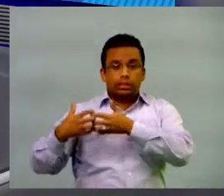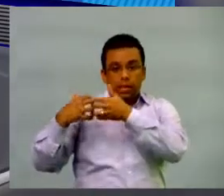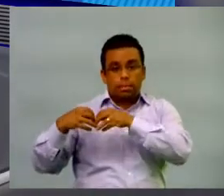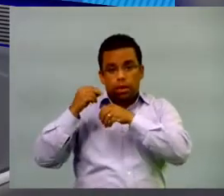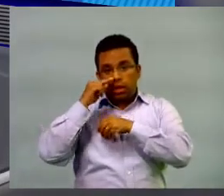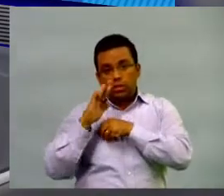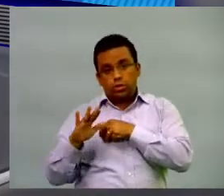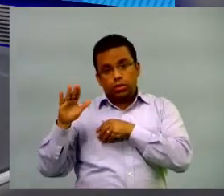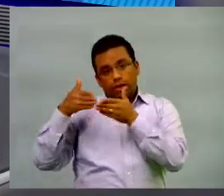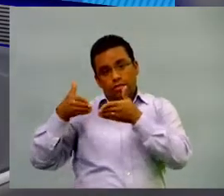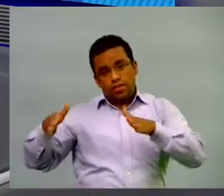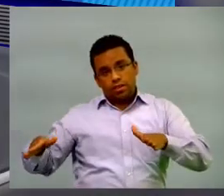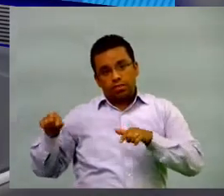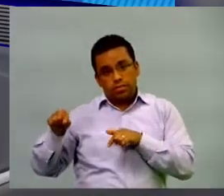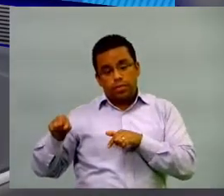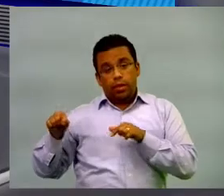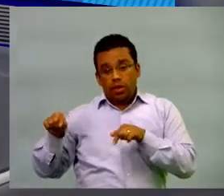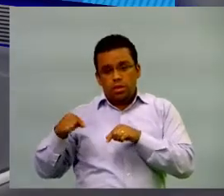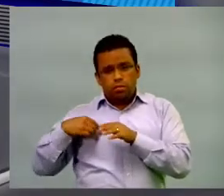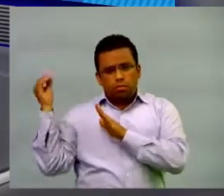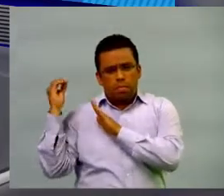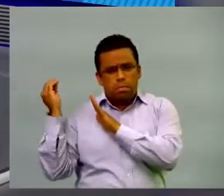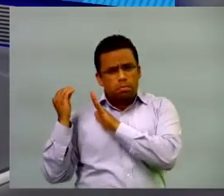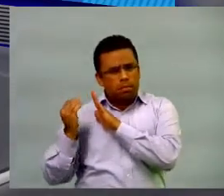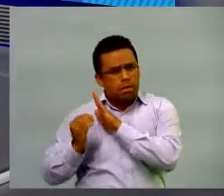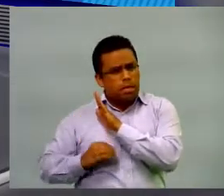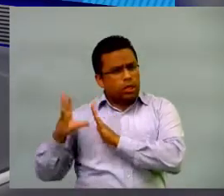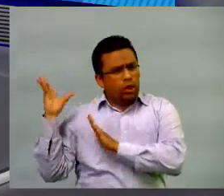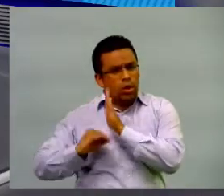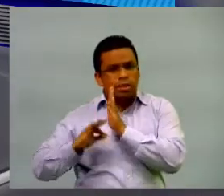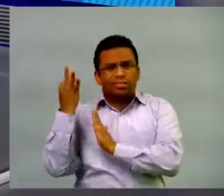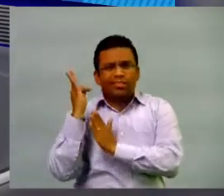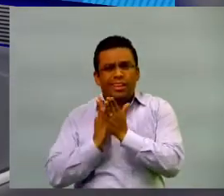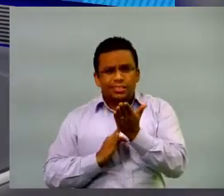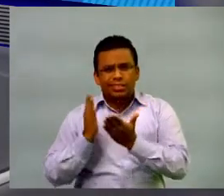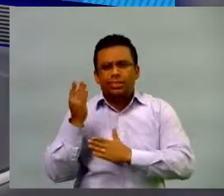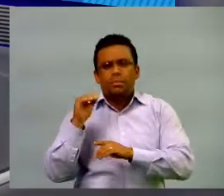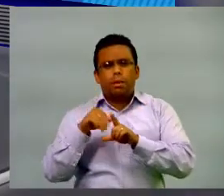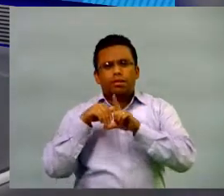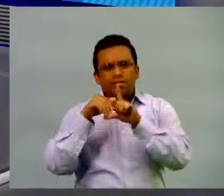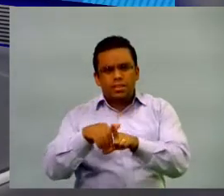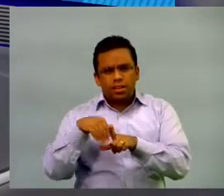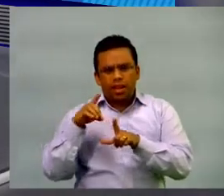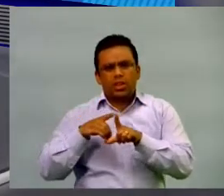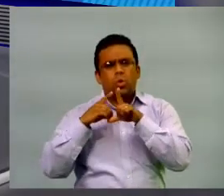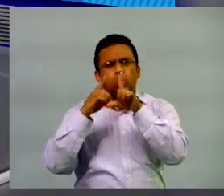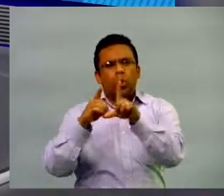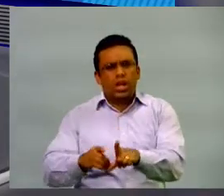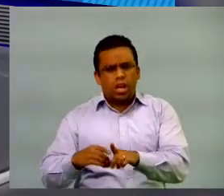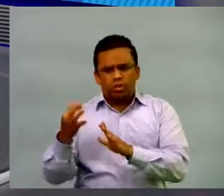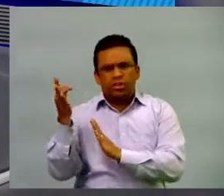red de repositorios donde se encuentran las principales tesis de maestría, doctorado y trabajos de investigación